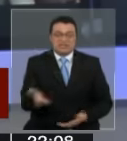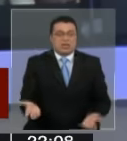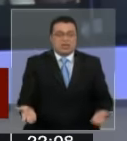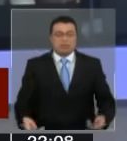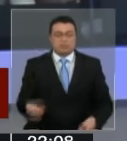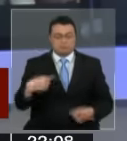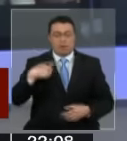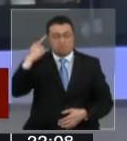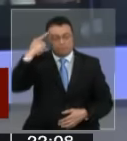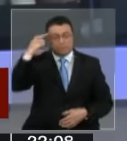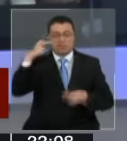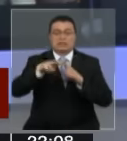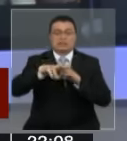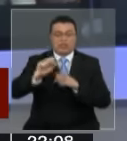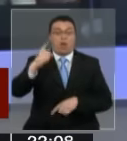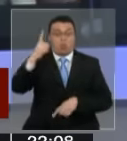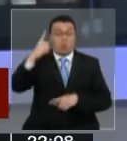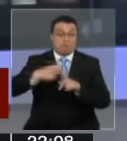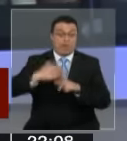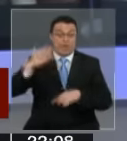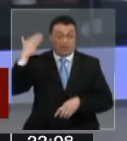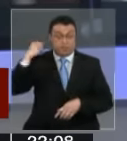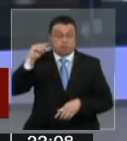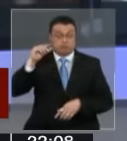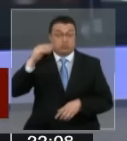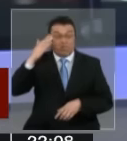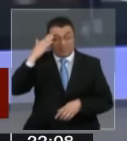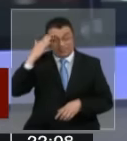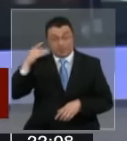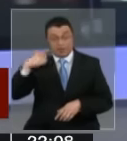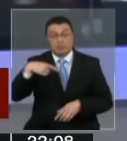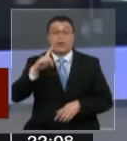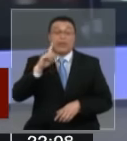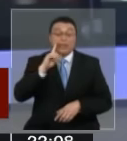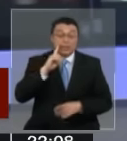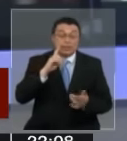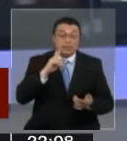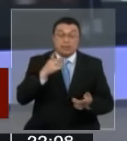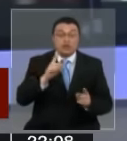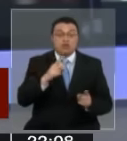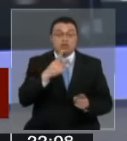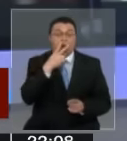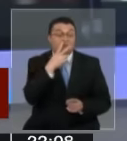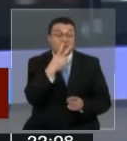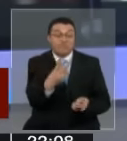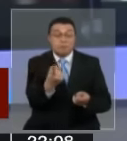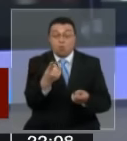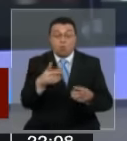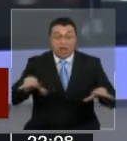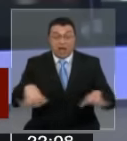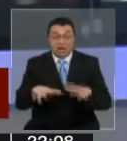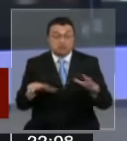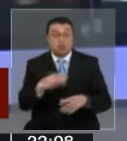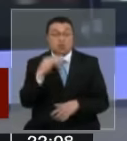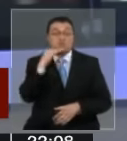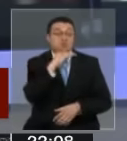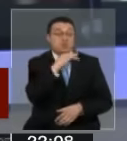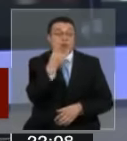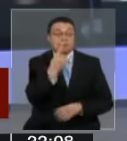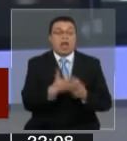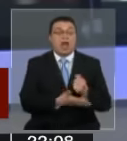que han pasado ya un mes y algunos días y aún no vemos una acción de emergencia para